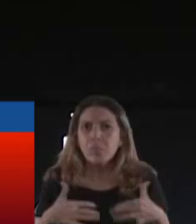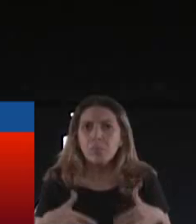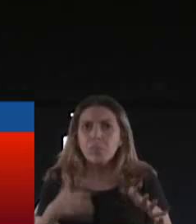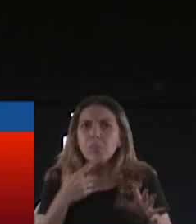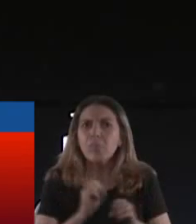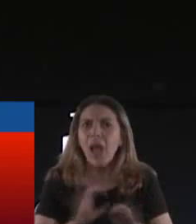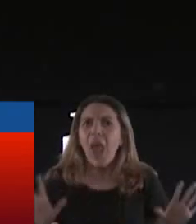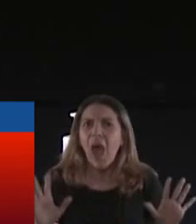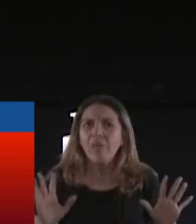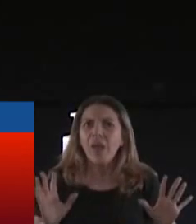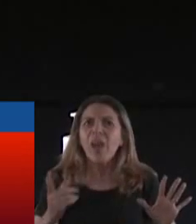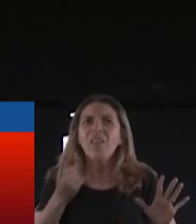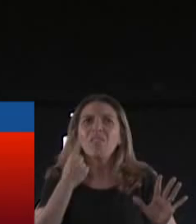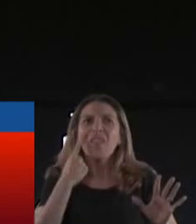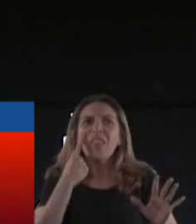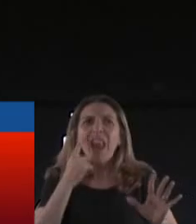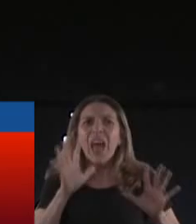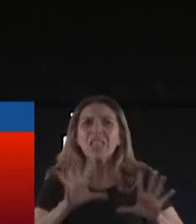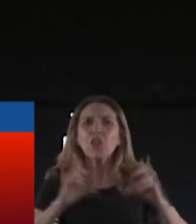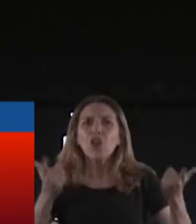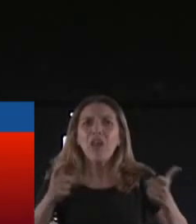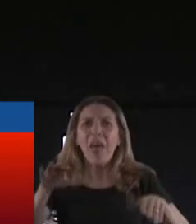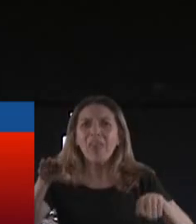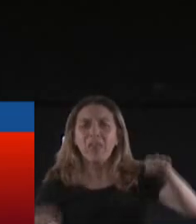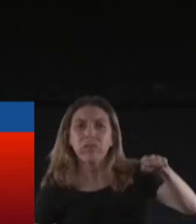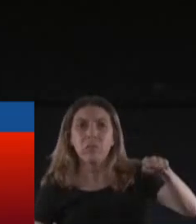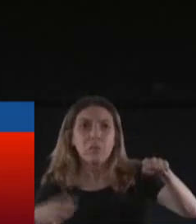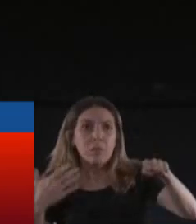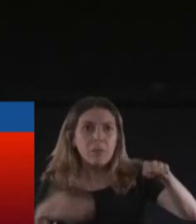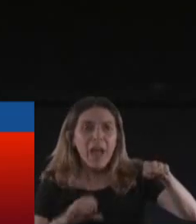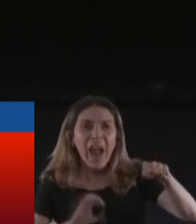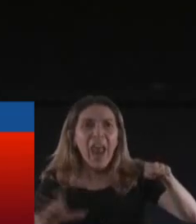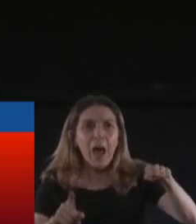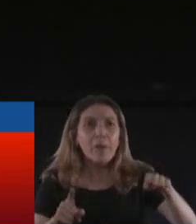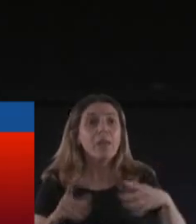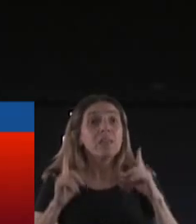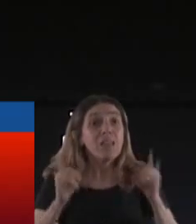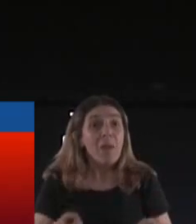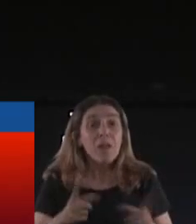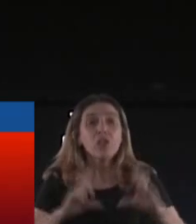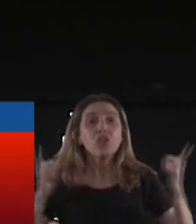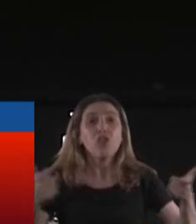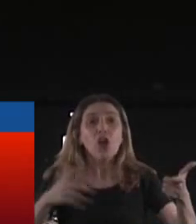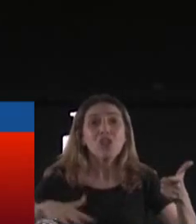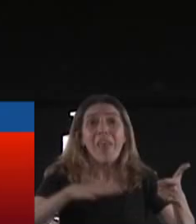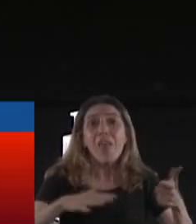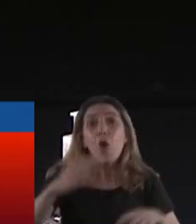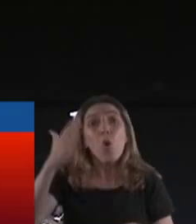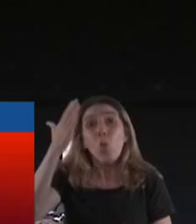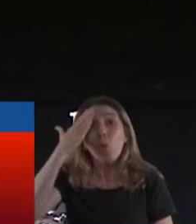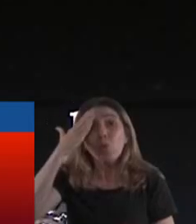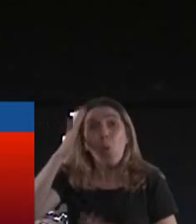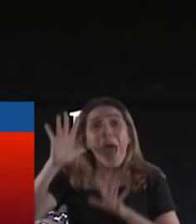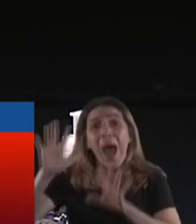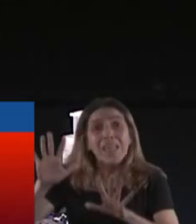es vivir en una sociedad que no iguala, y de lo grave que es vivir en una sociedad que culturalmente piensa que el